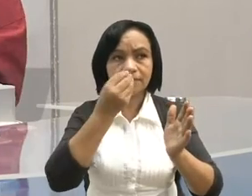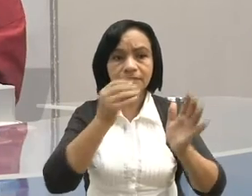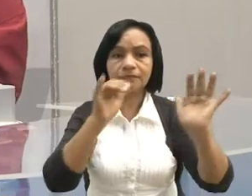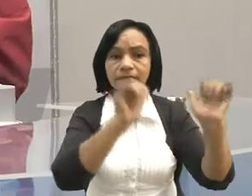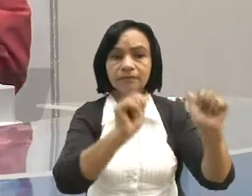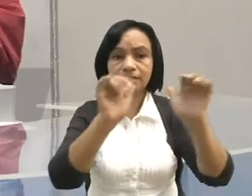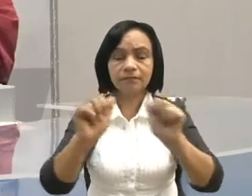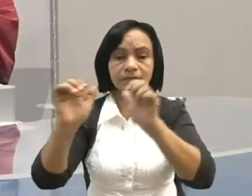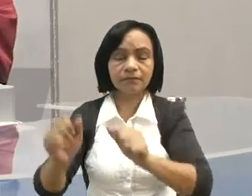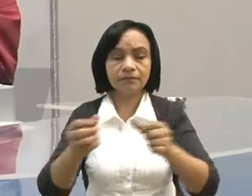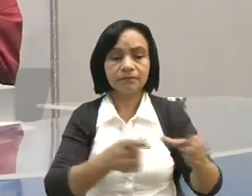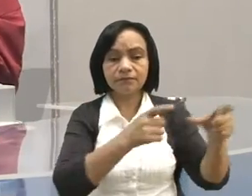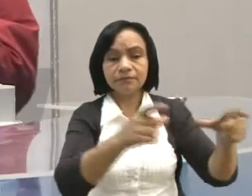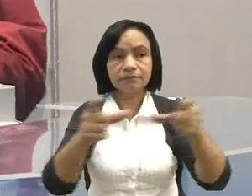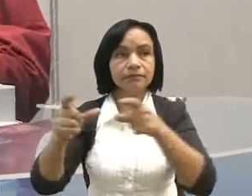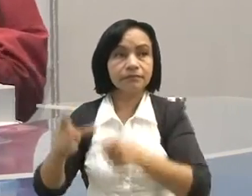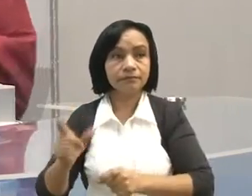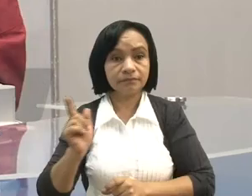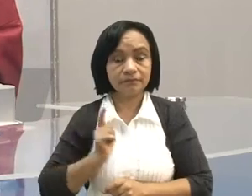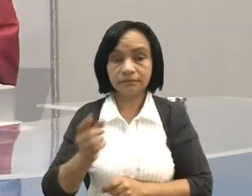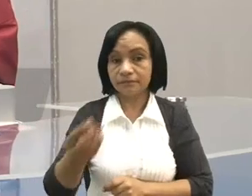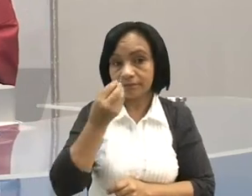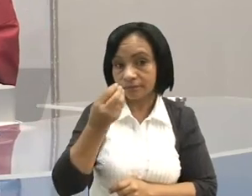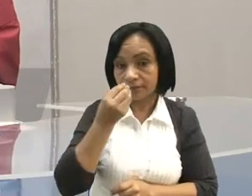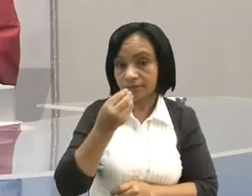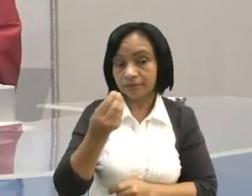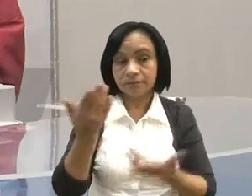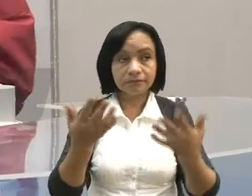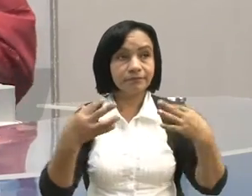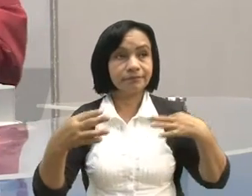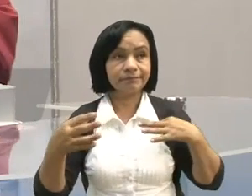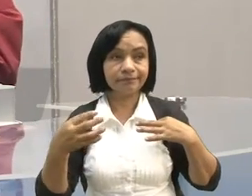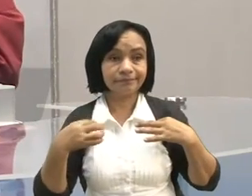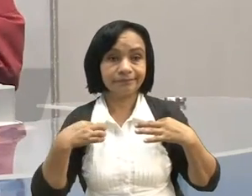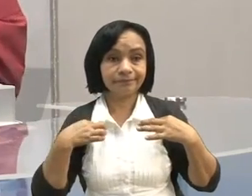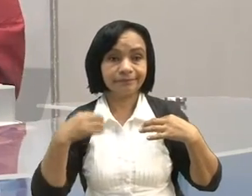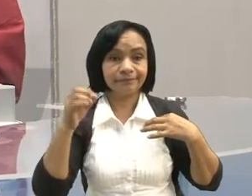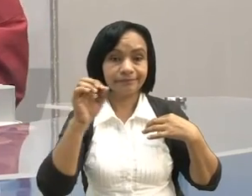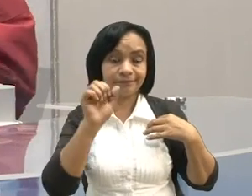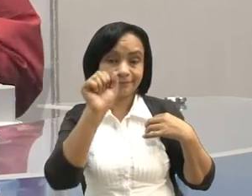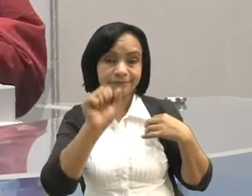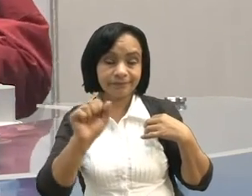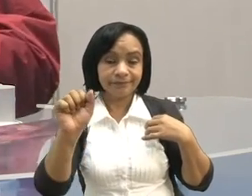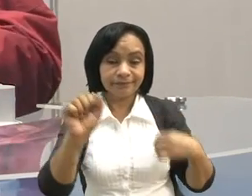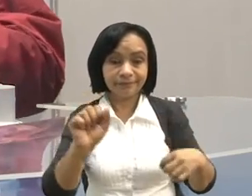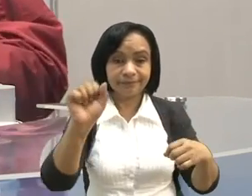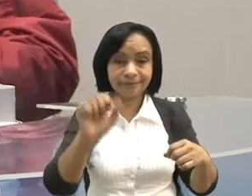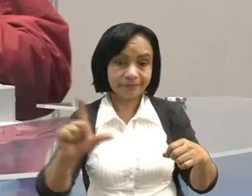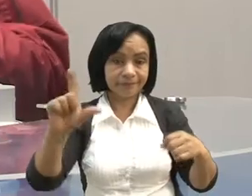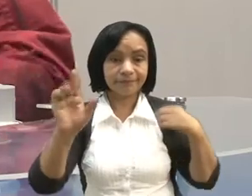listas. Todos los niños y niñas con su uniforme azul y blanco, que significa